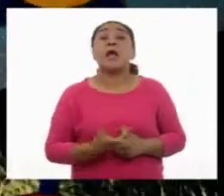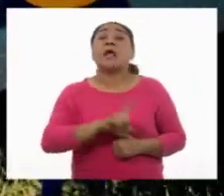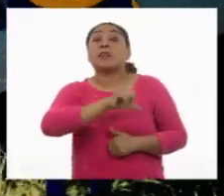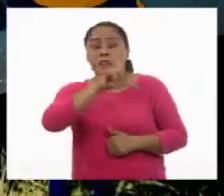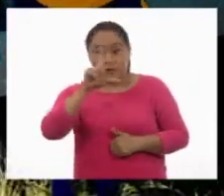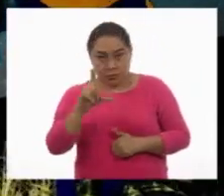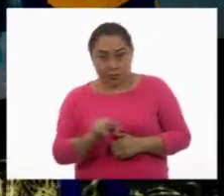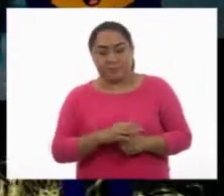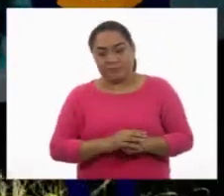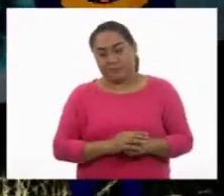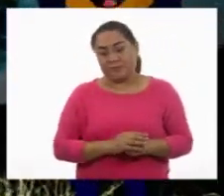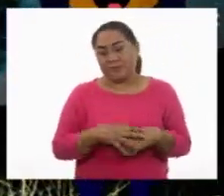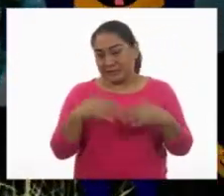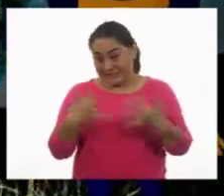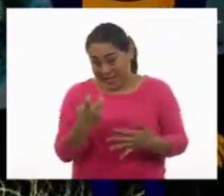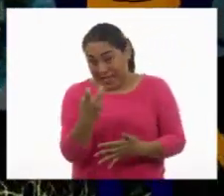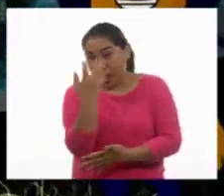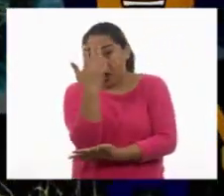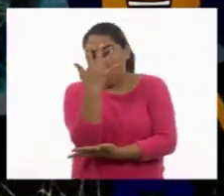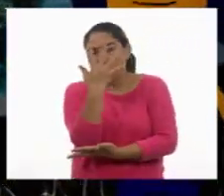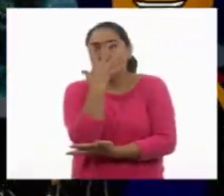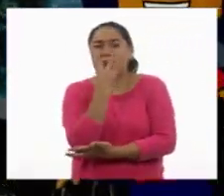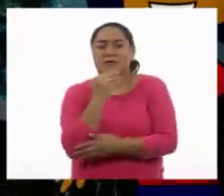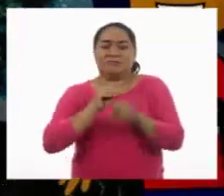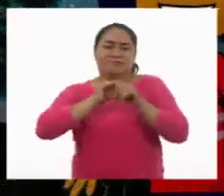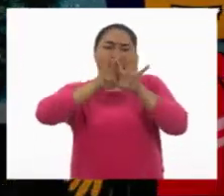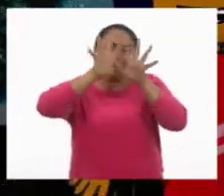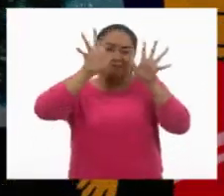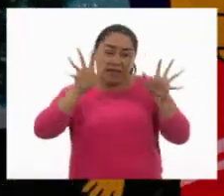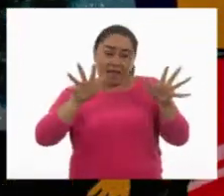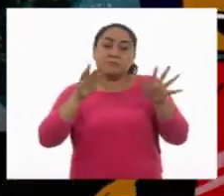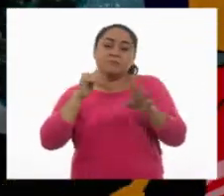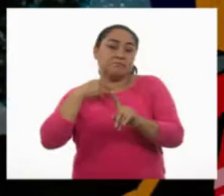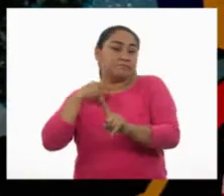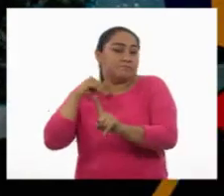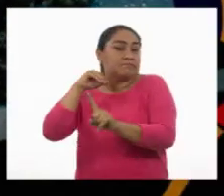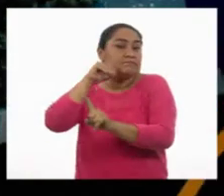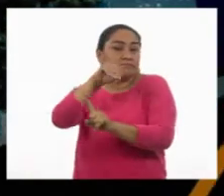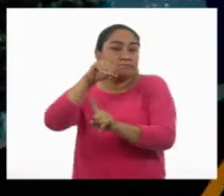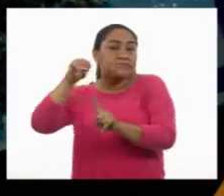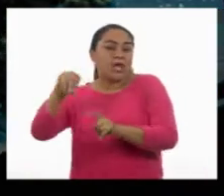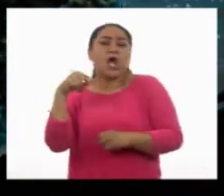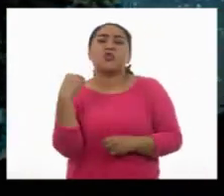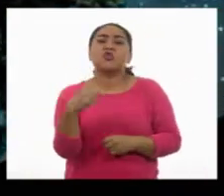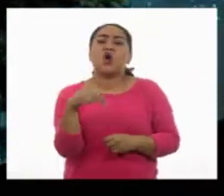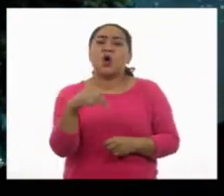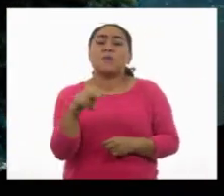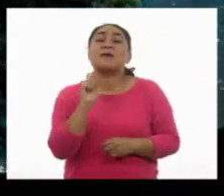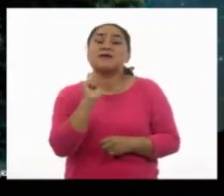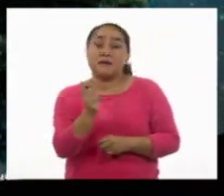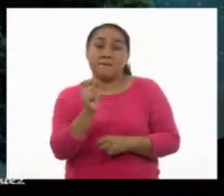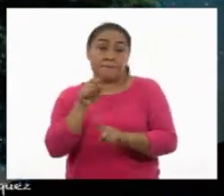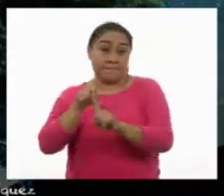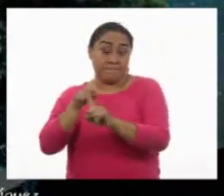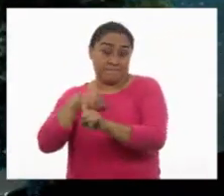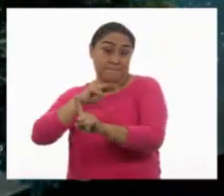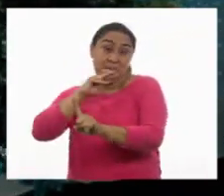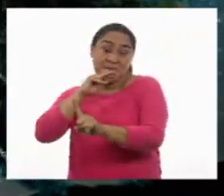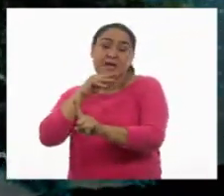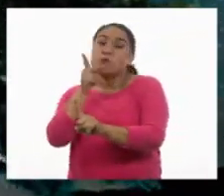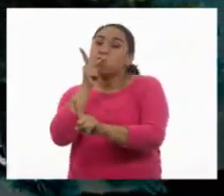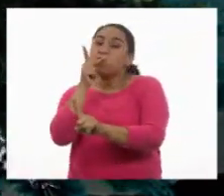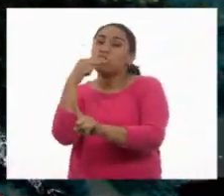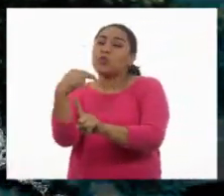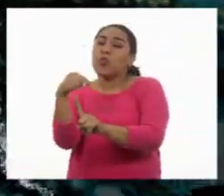Después, en este hermoso árbol, vamos a poner los nombres de los papás de mamá.